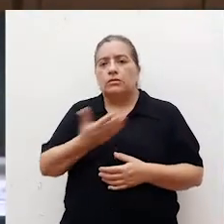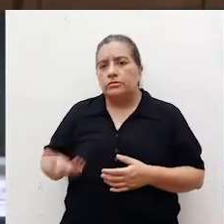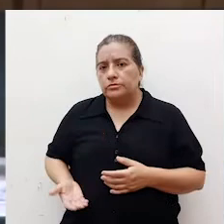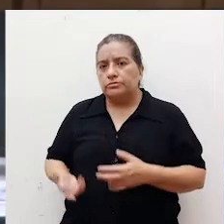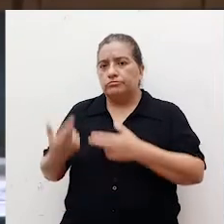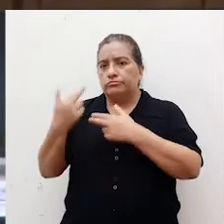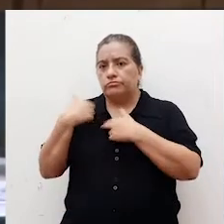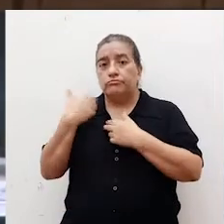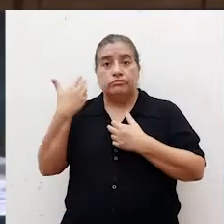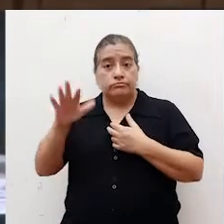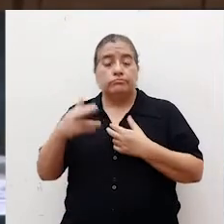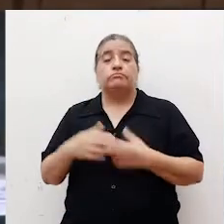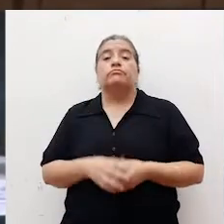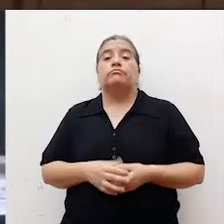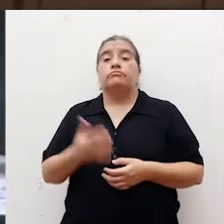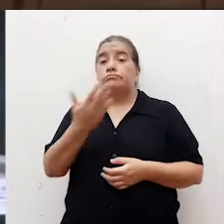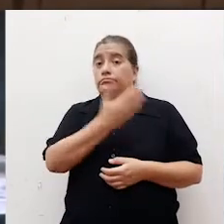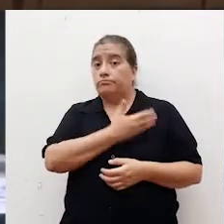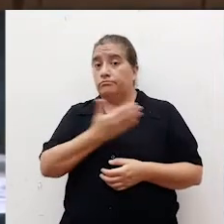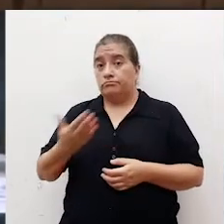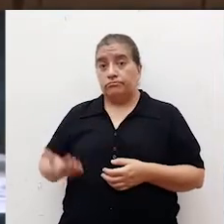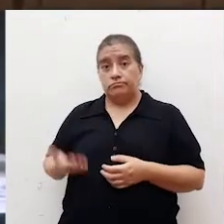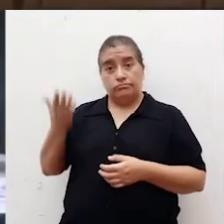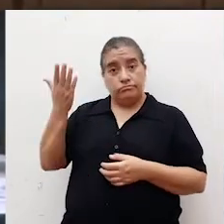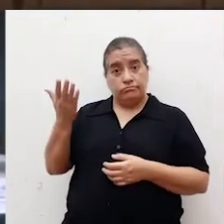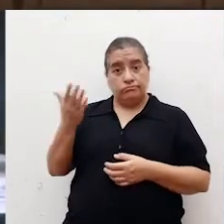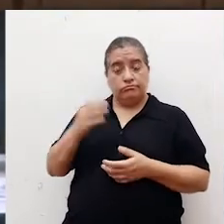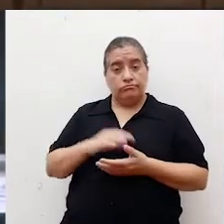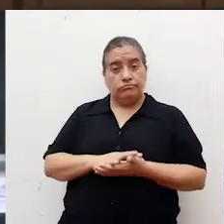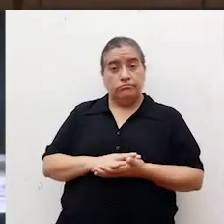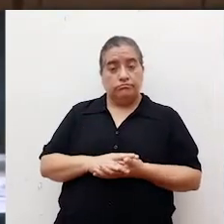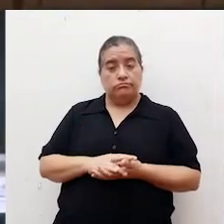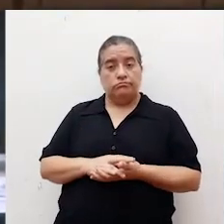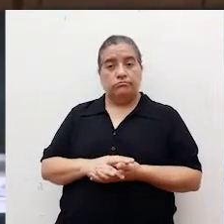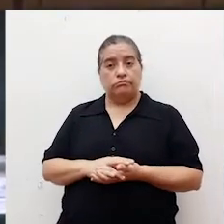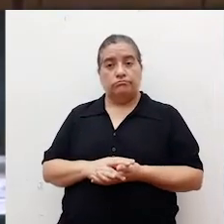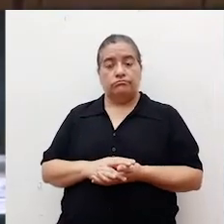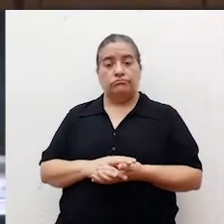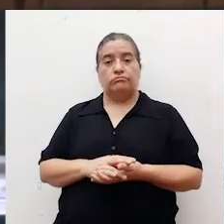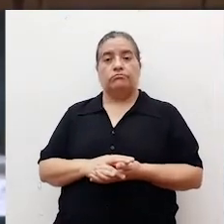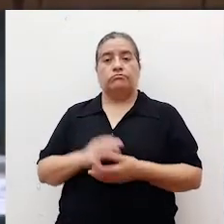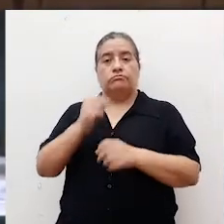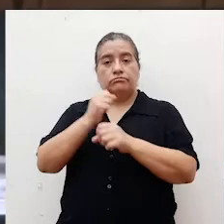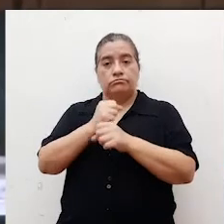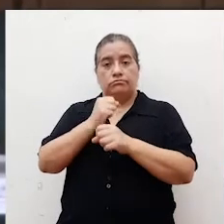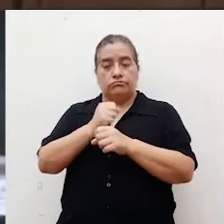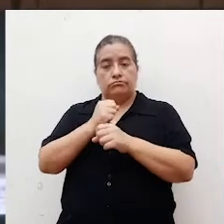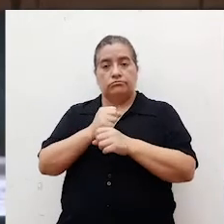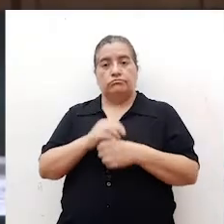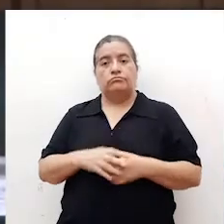del Consejo de Ministros, hemos en primer lugar pedido las actas